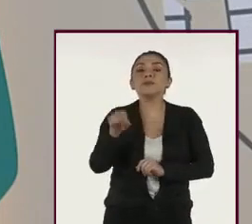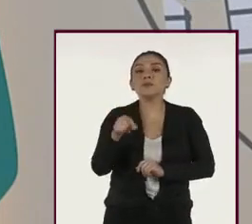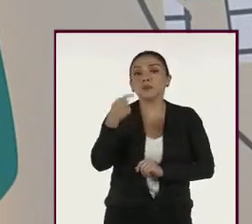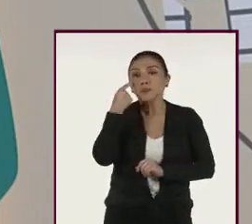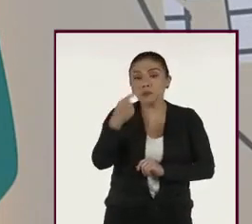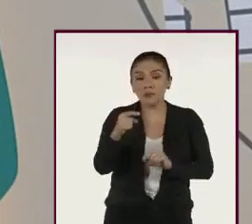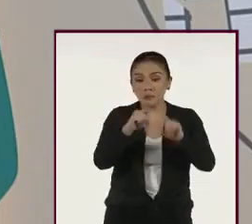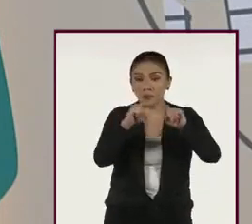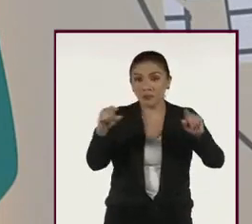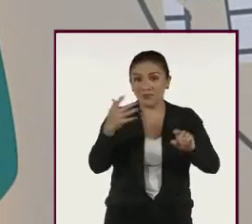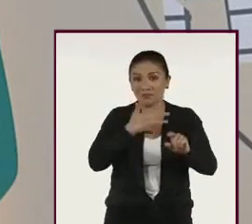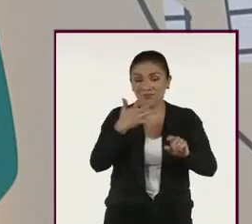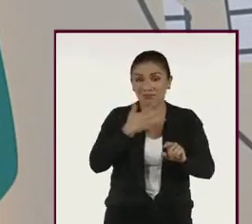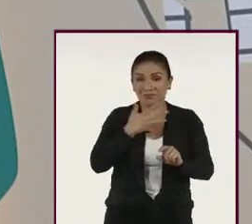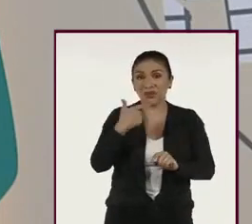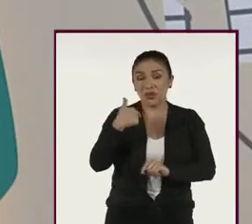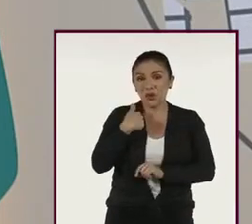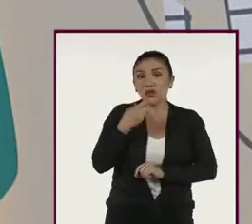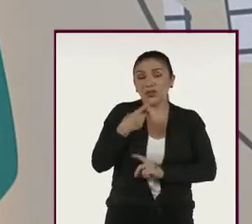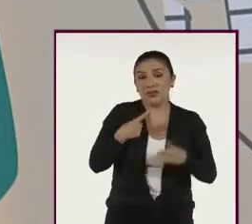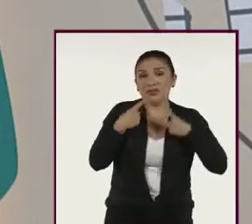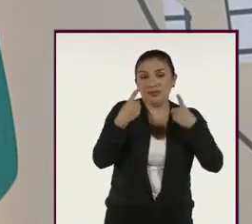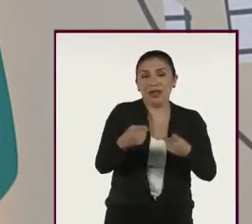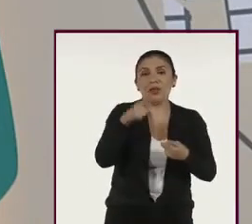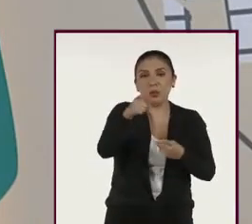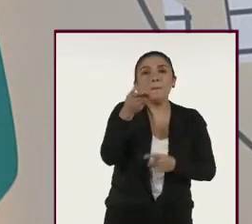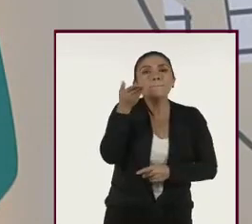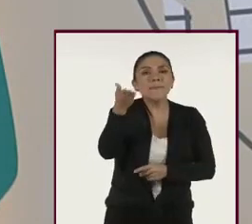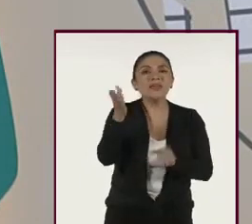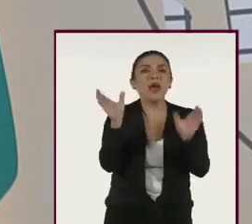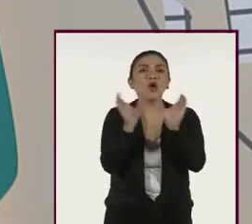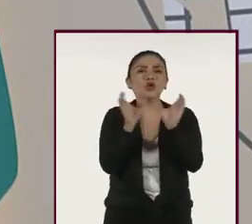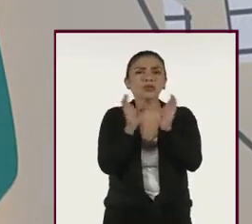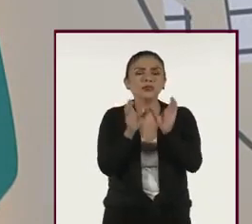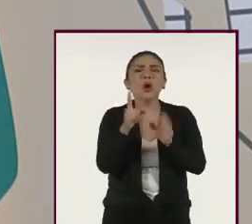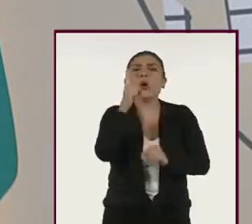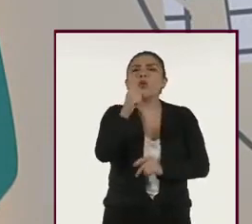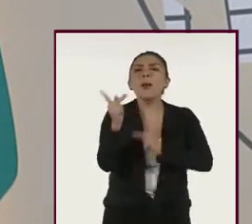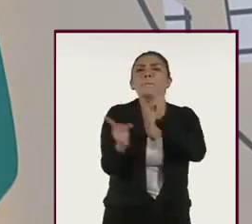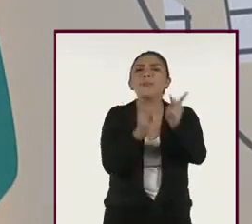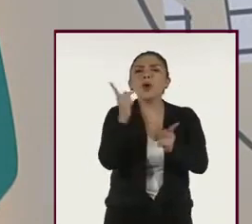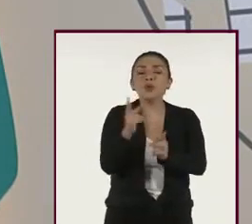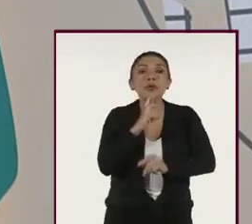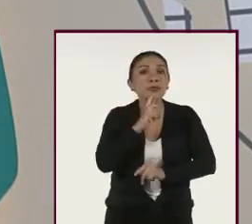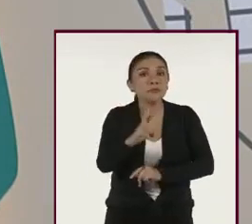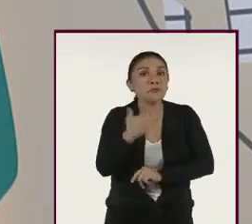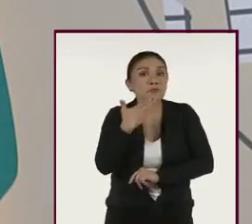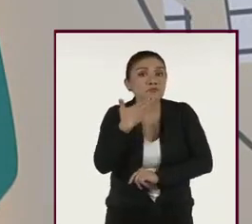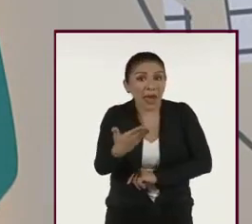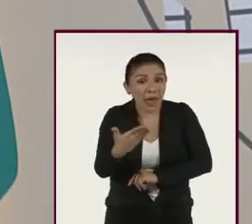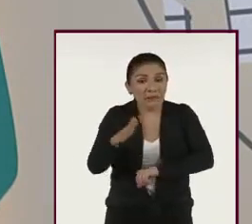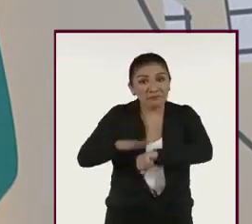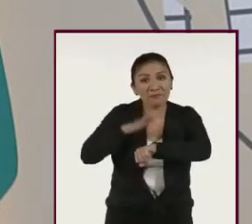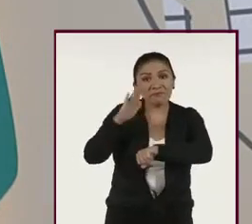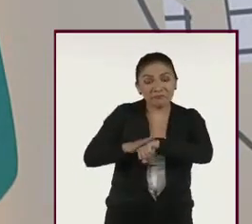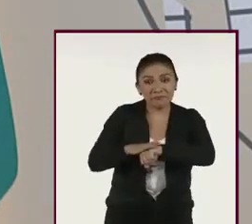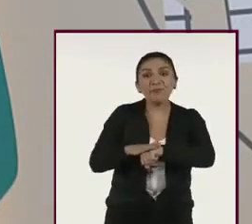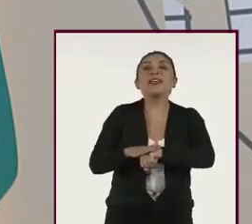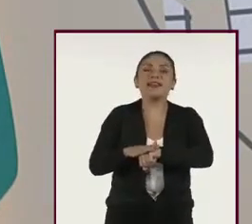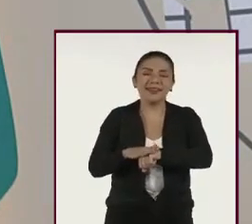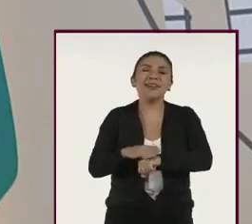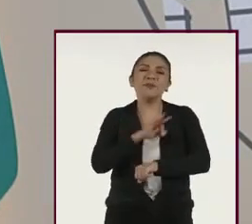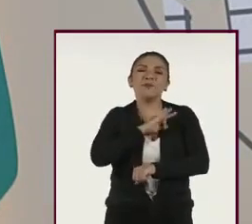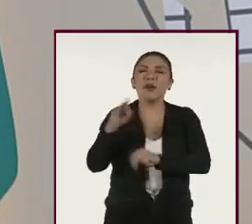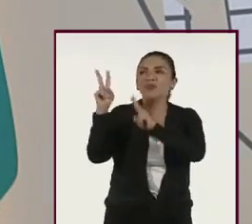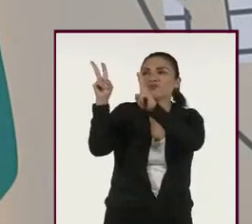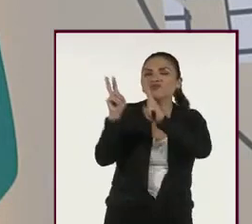el enlace que proporcionamos van a solicitar la constancia. Van a responder una pregunta y si la respuesta es positiva, si es correcta,